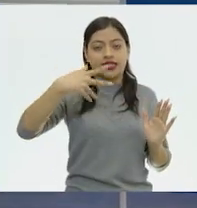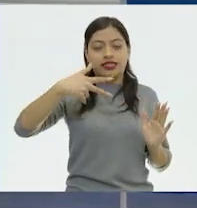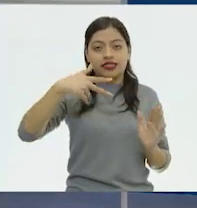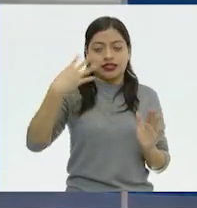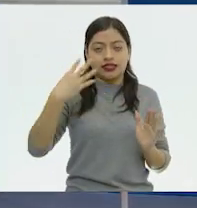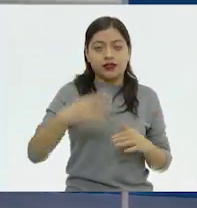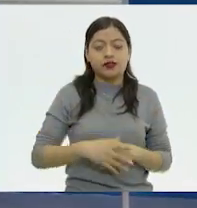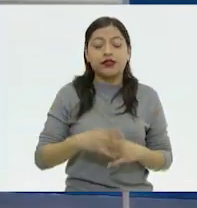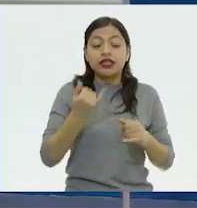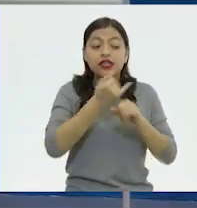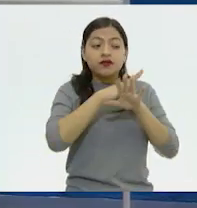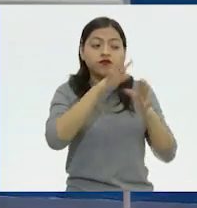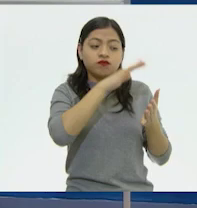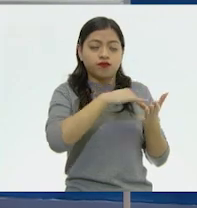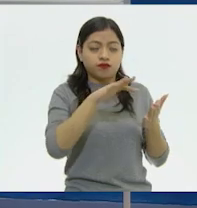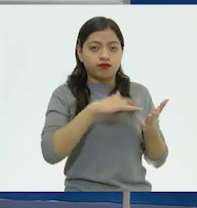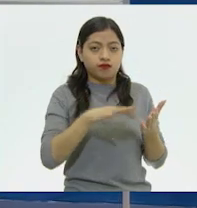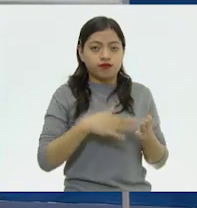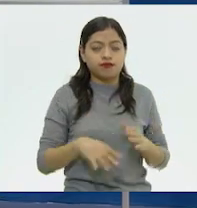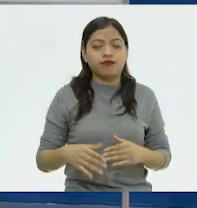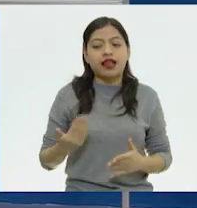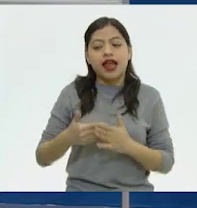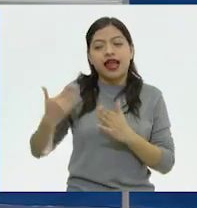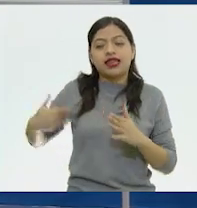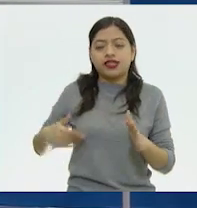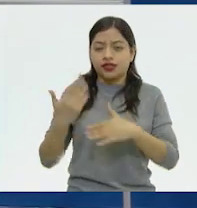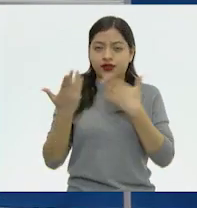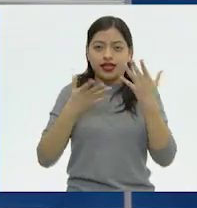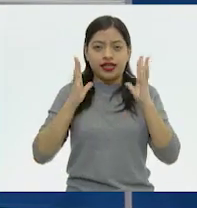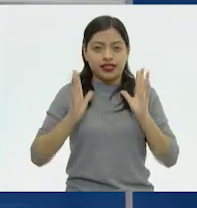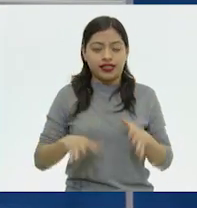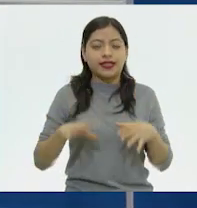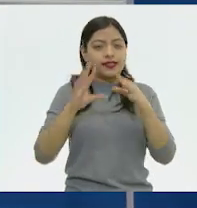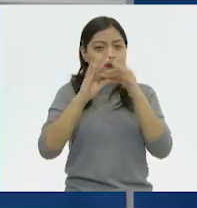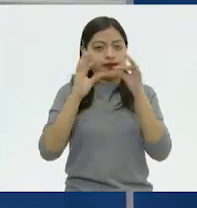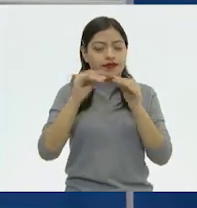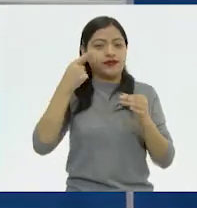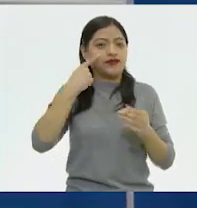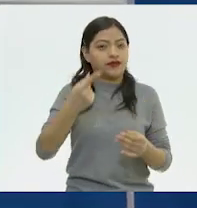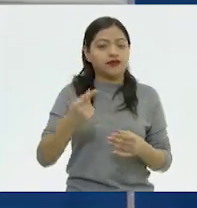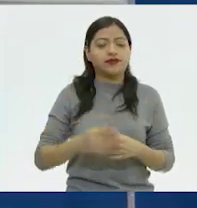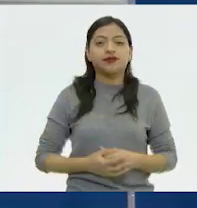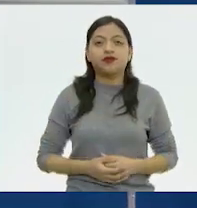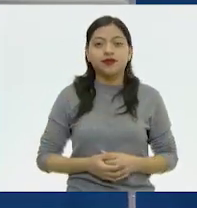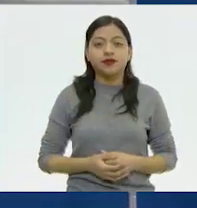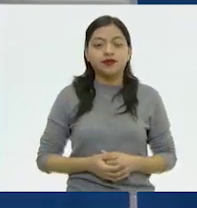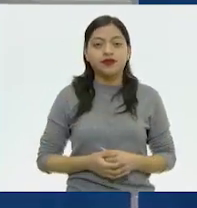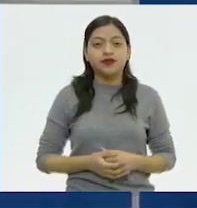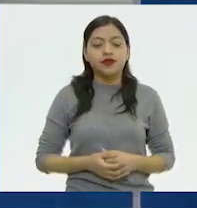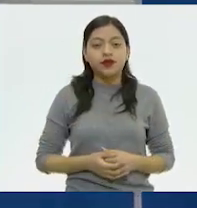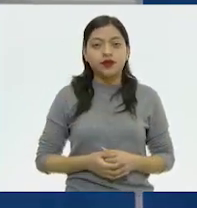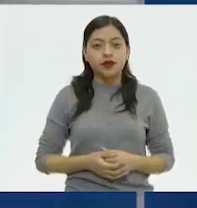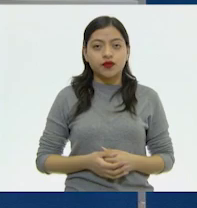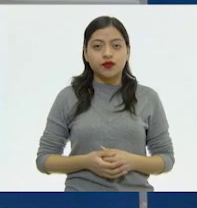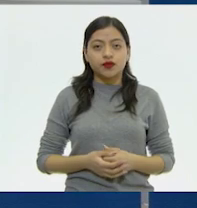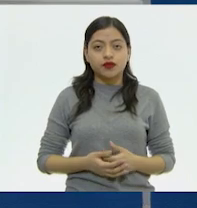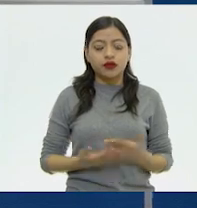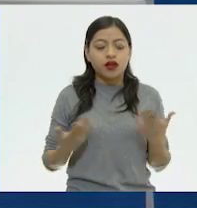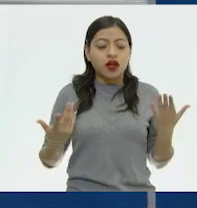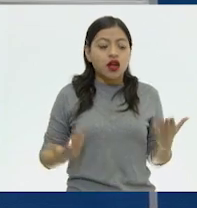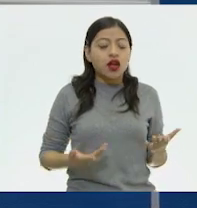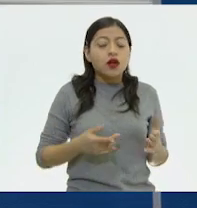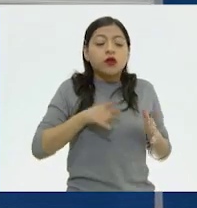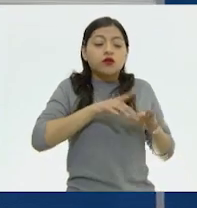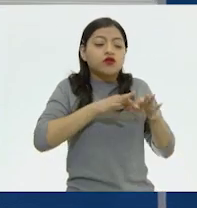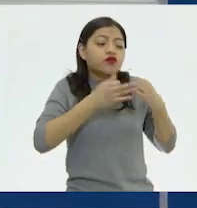la información que en ese momento vimos. Decía aquí: conozcamos algunas estrategias. Pon